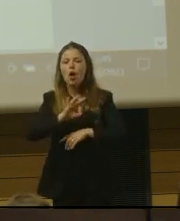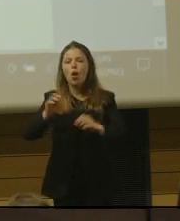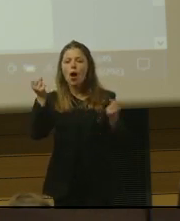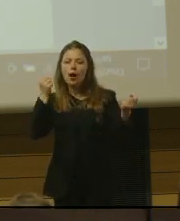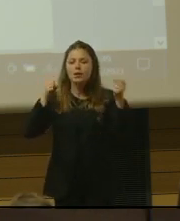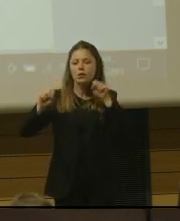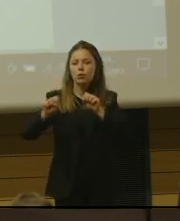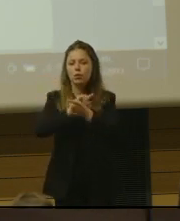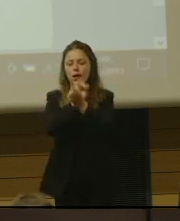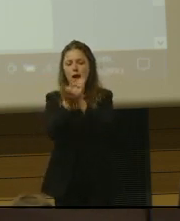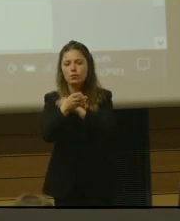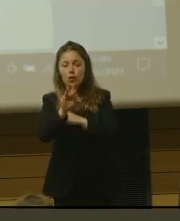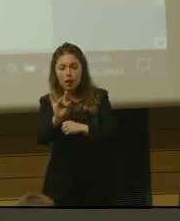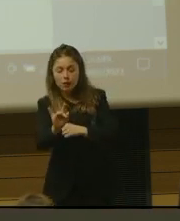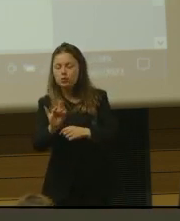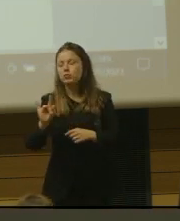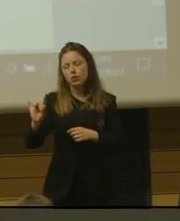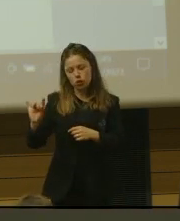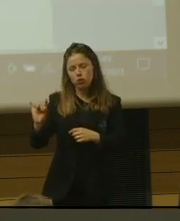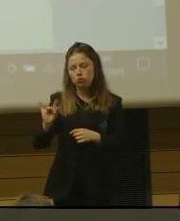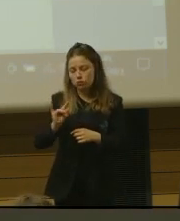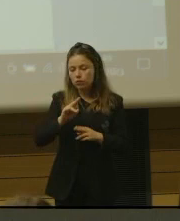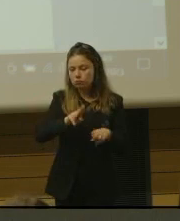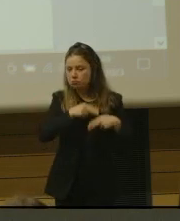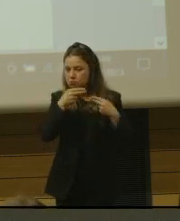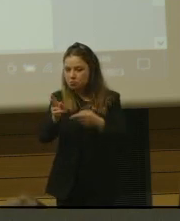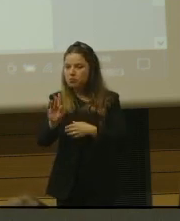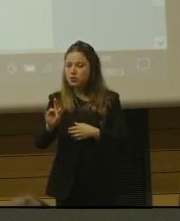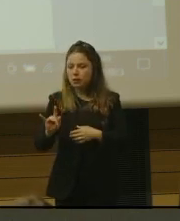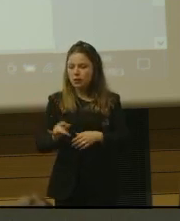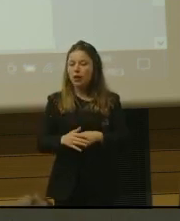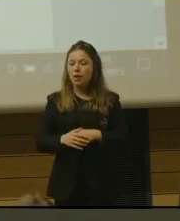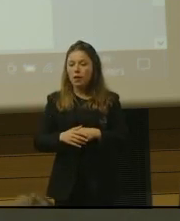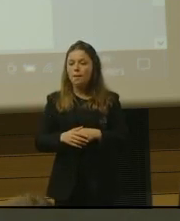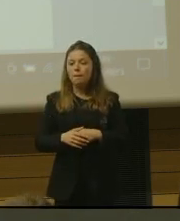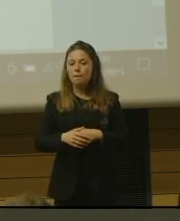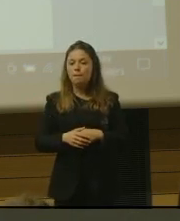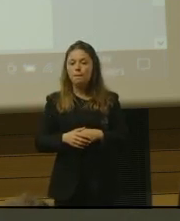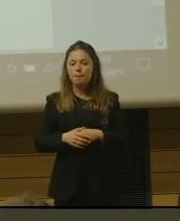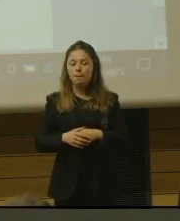actitud? Sí. De hecho tenemos